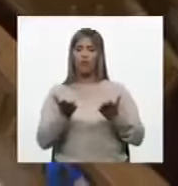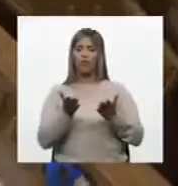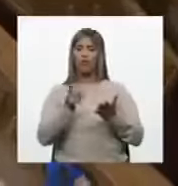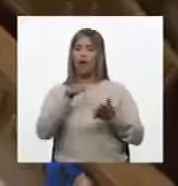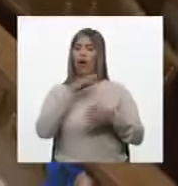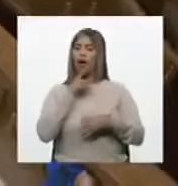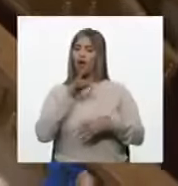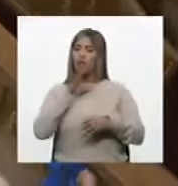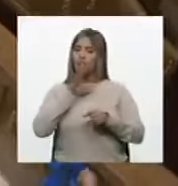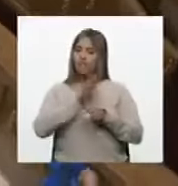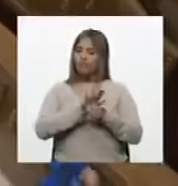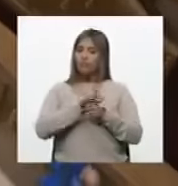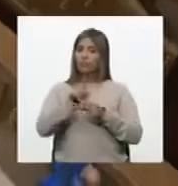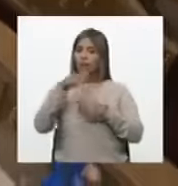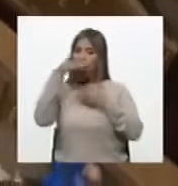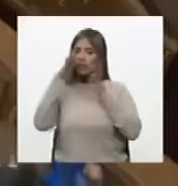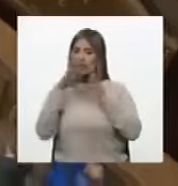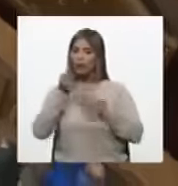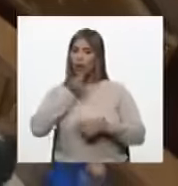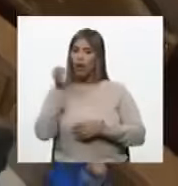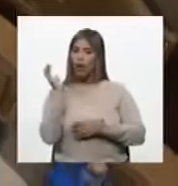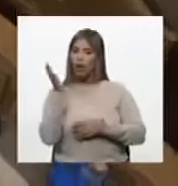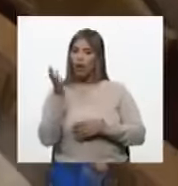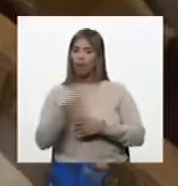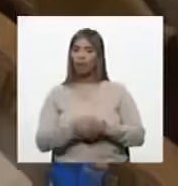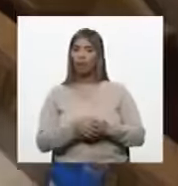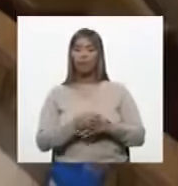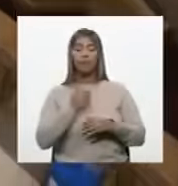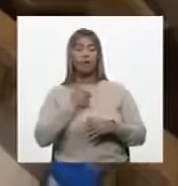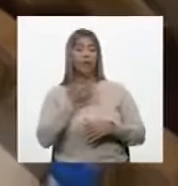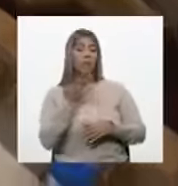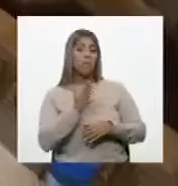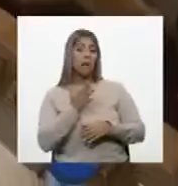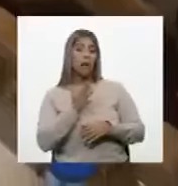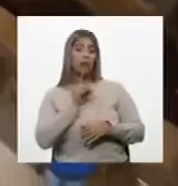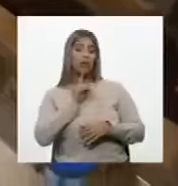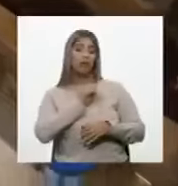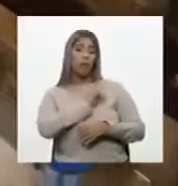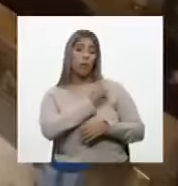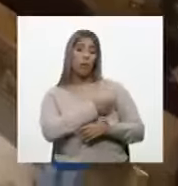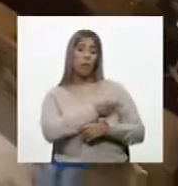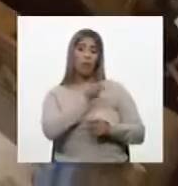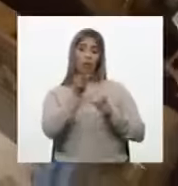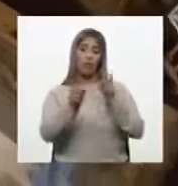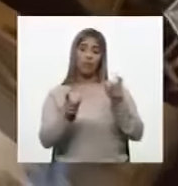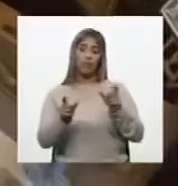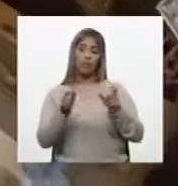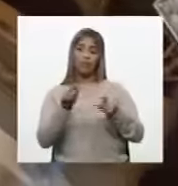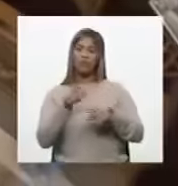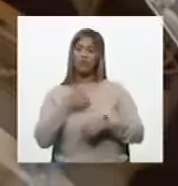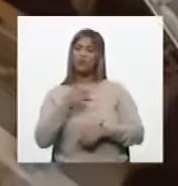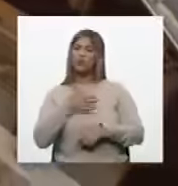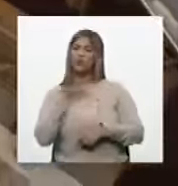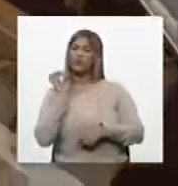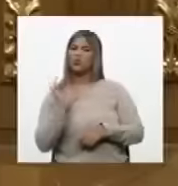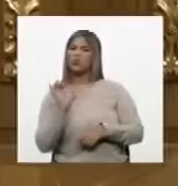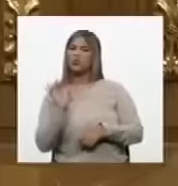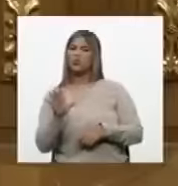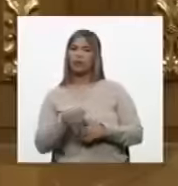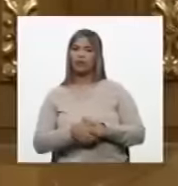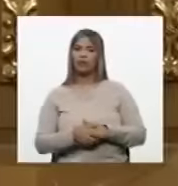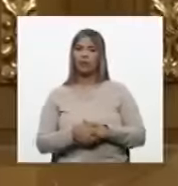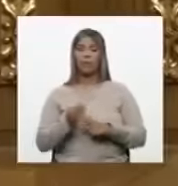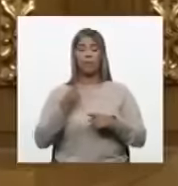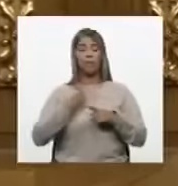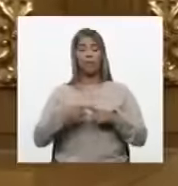vamos a prestar atención. Parece que cuando se habla de poder popular, a algunos como que les arde.